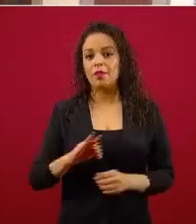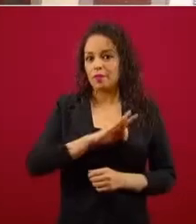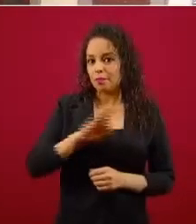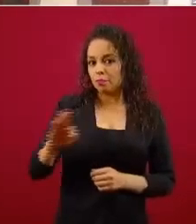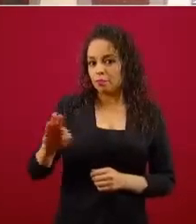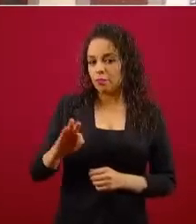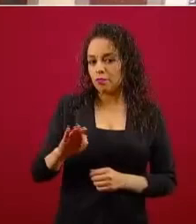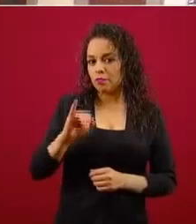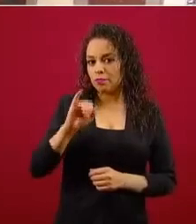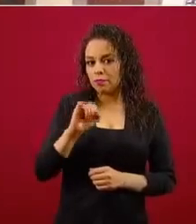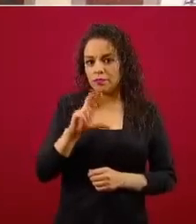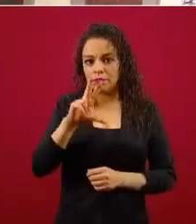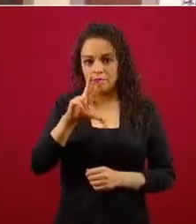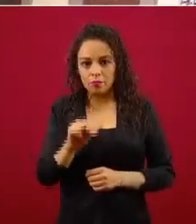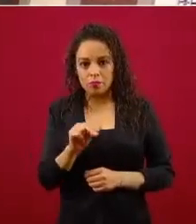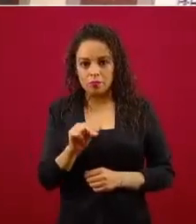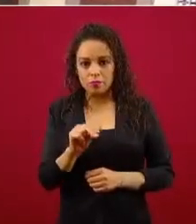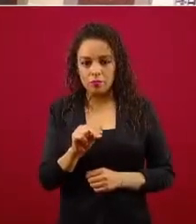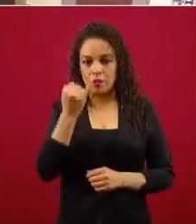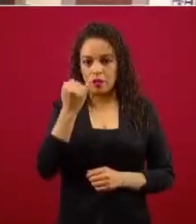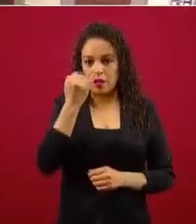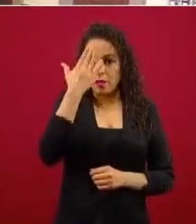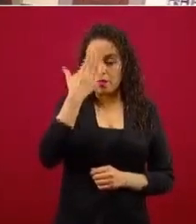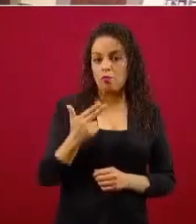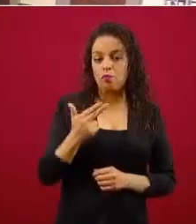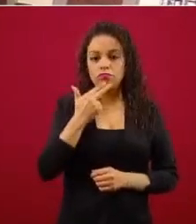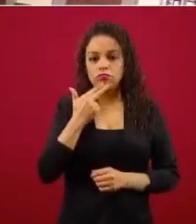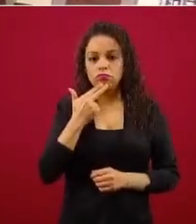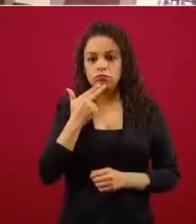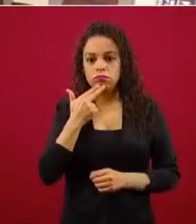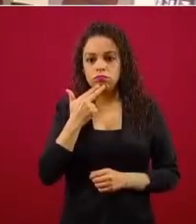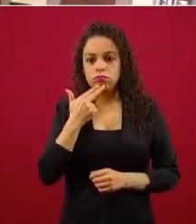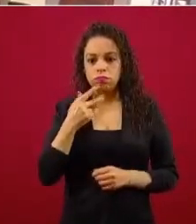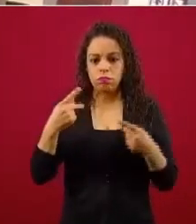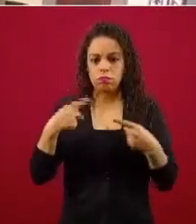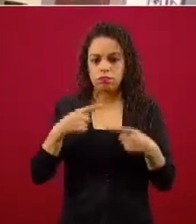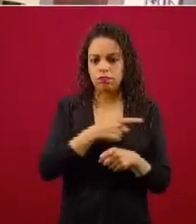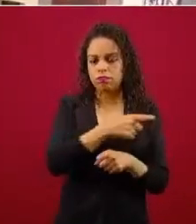utilizar imágenes de dolor,